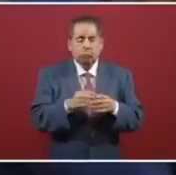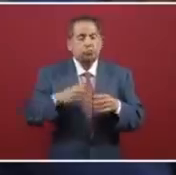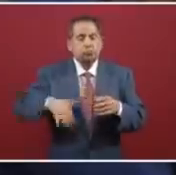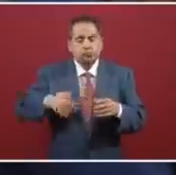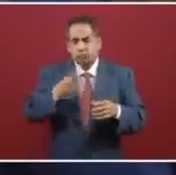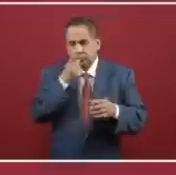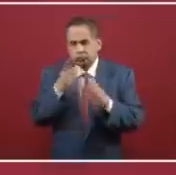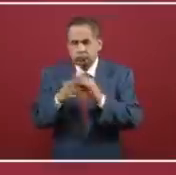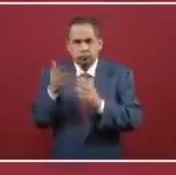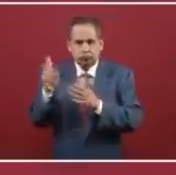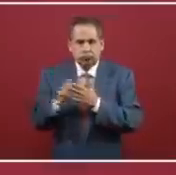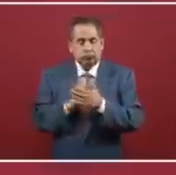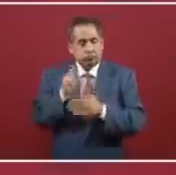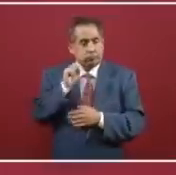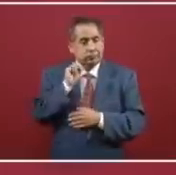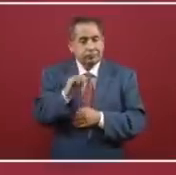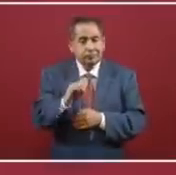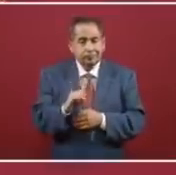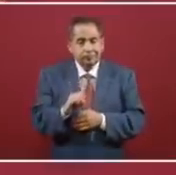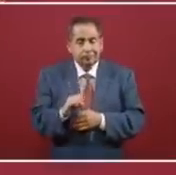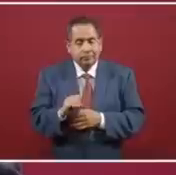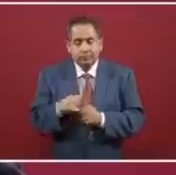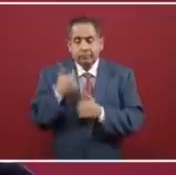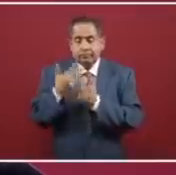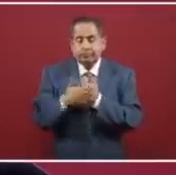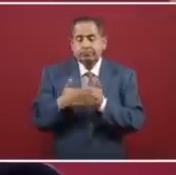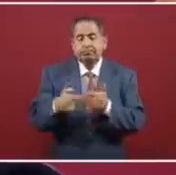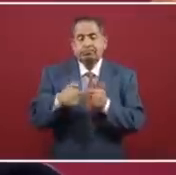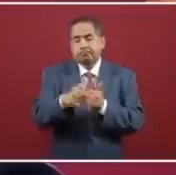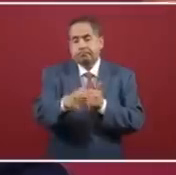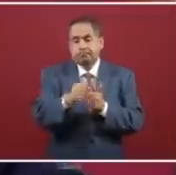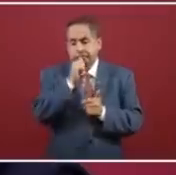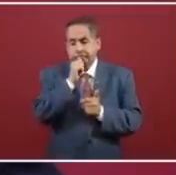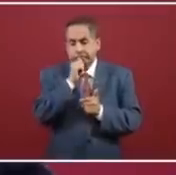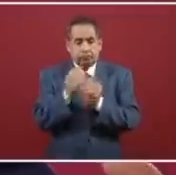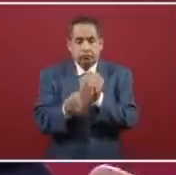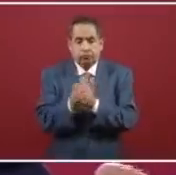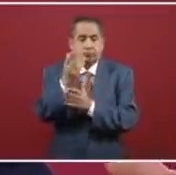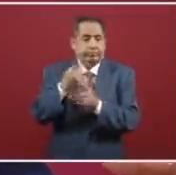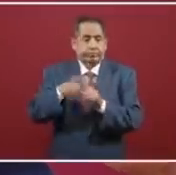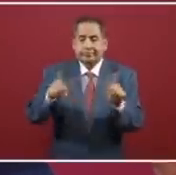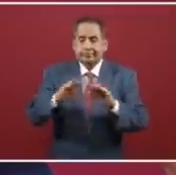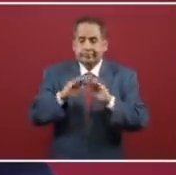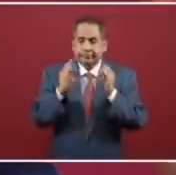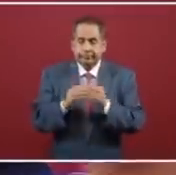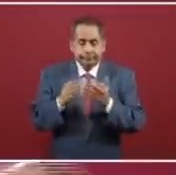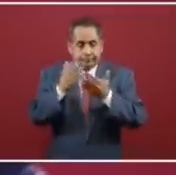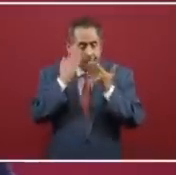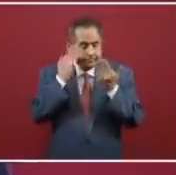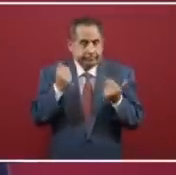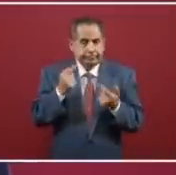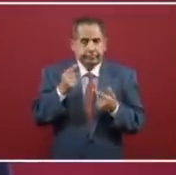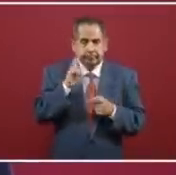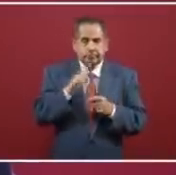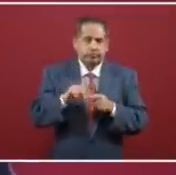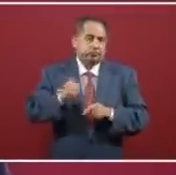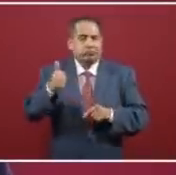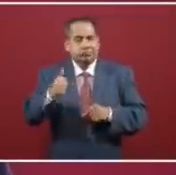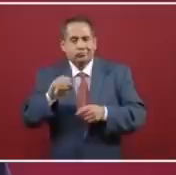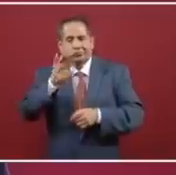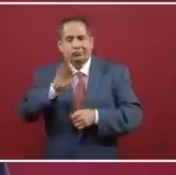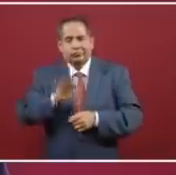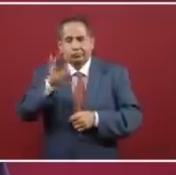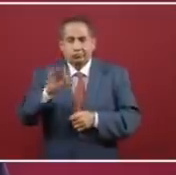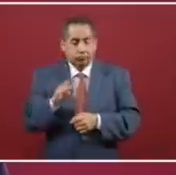la experiencia de estos cuatro meses si este experimento que vamos a hacer esta nueva dinámica pues nos va a dar otra variable